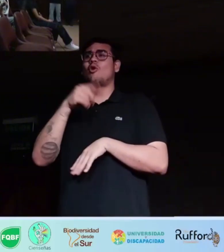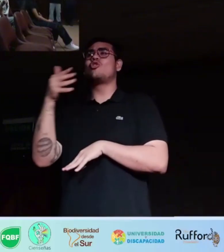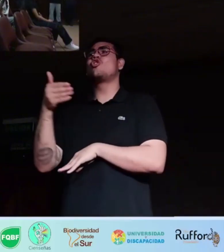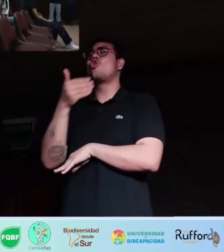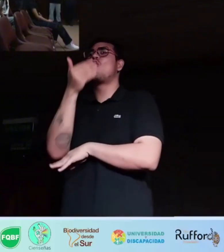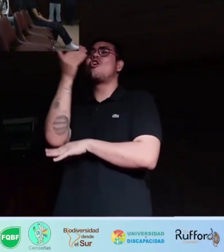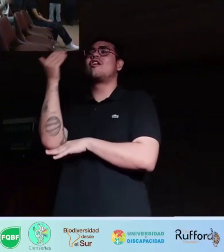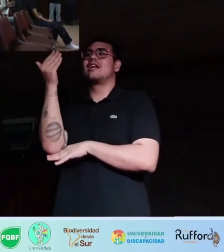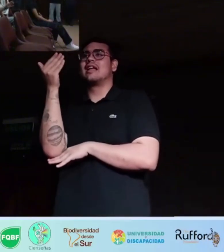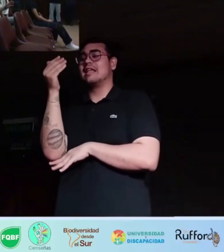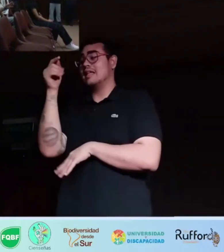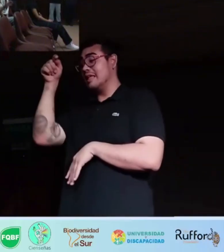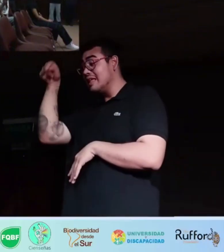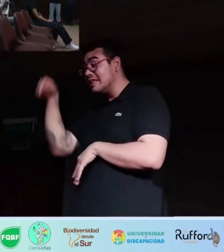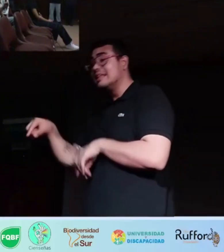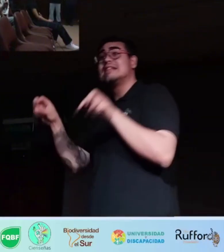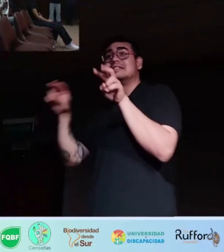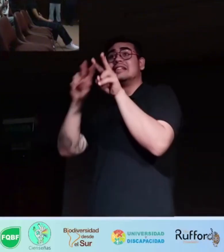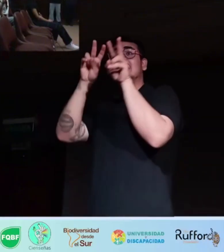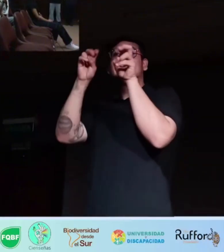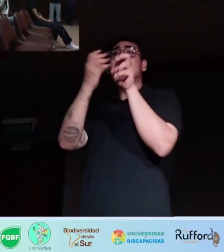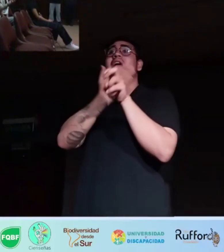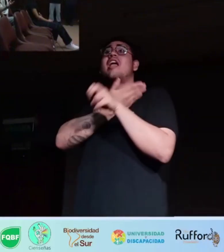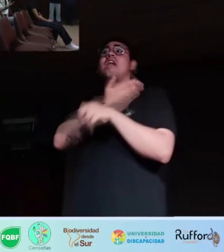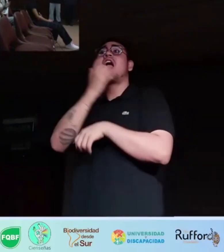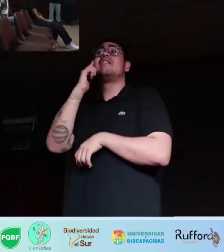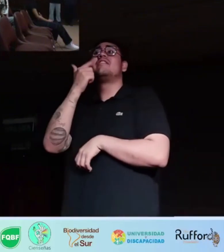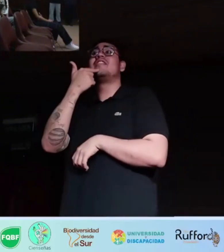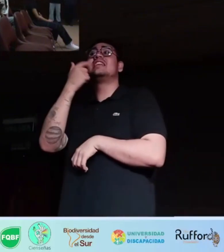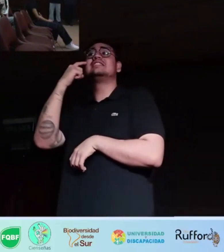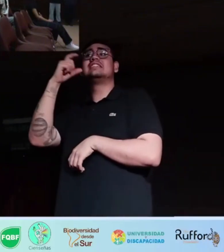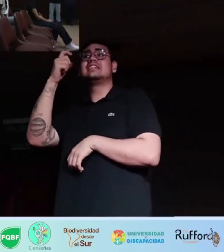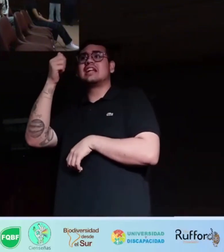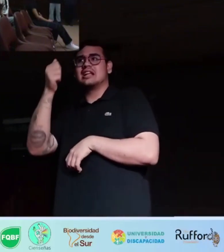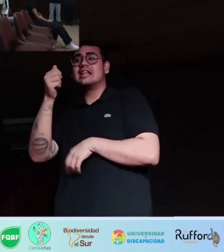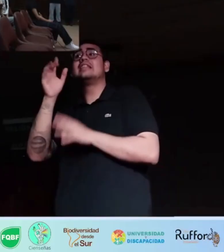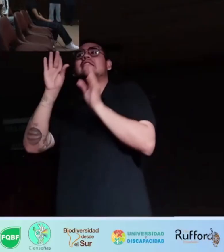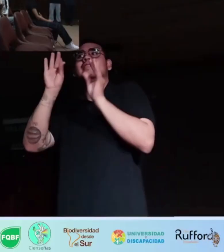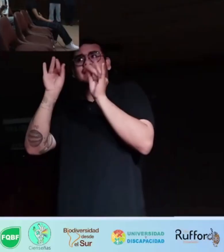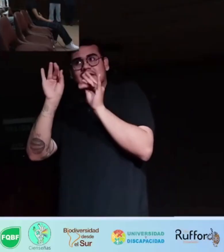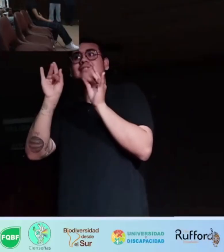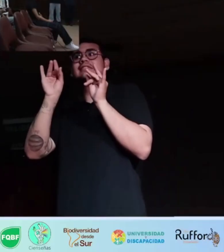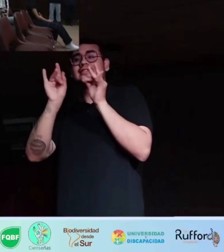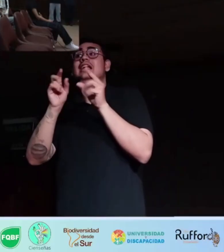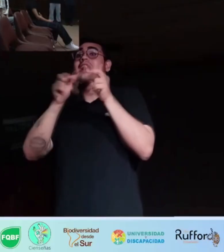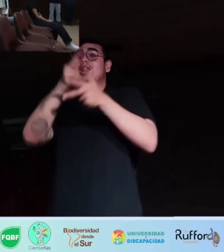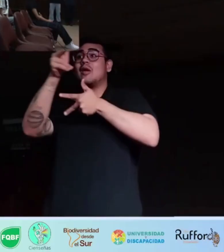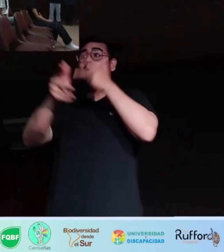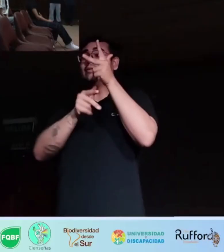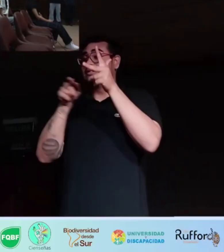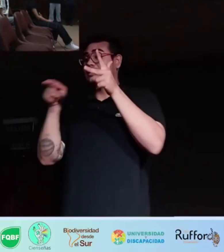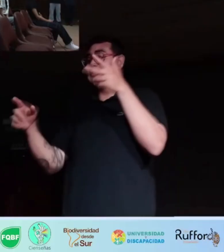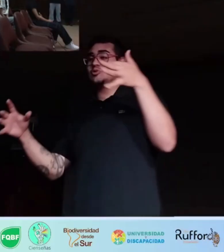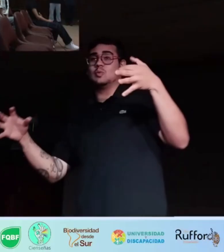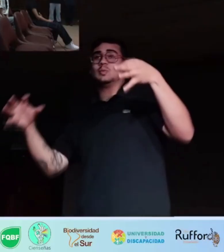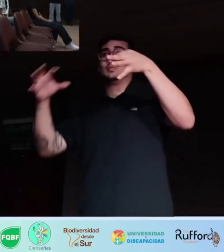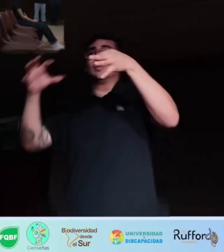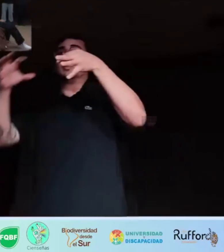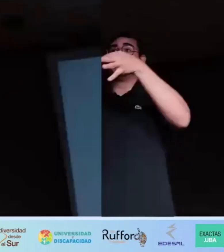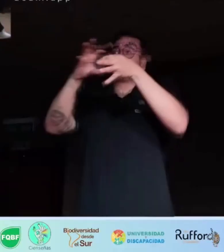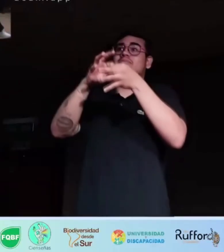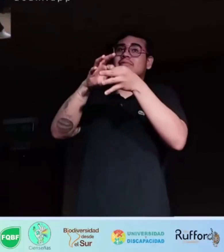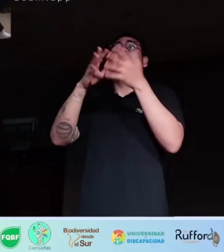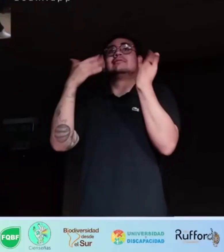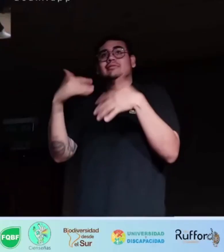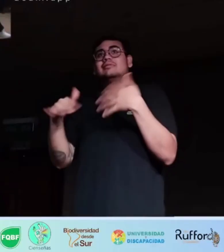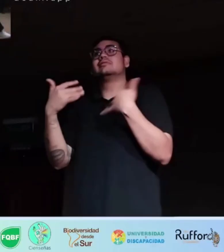más desafiante, la física, para el tema de lengua, de señas. Em,